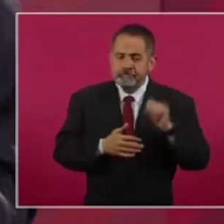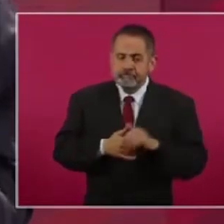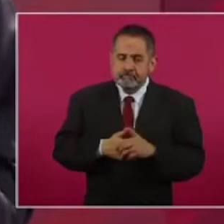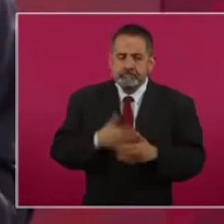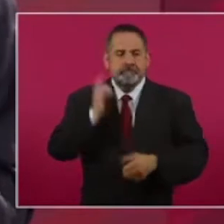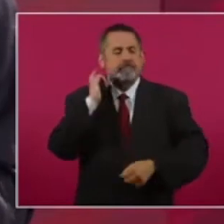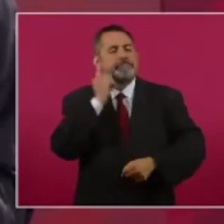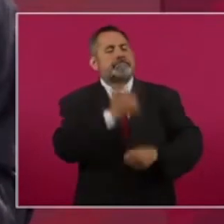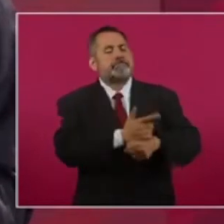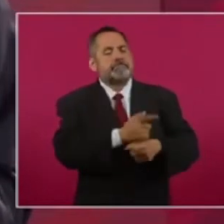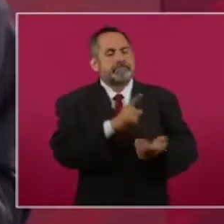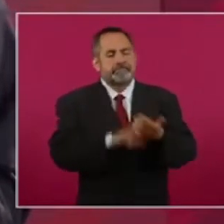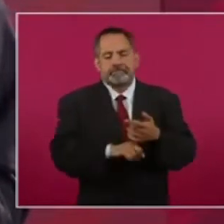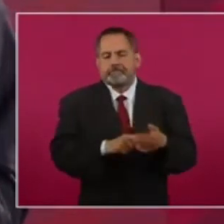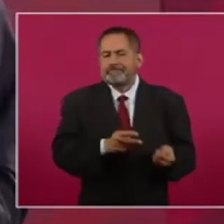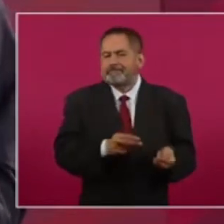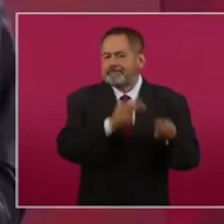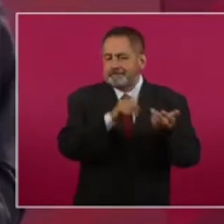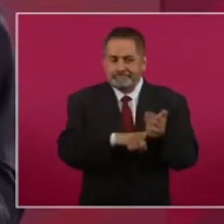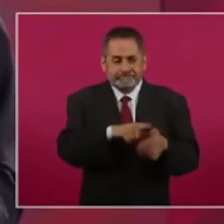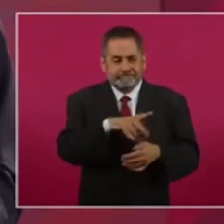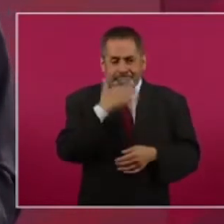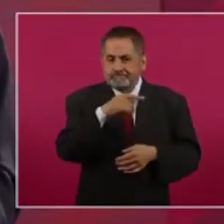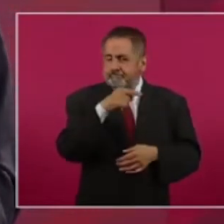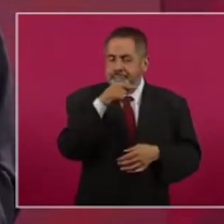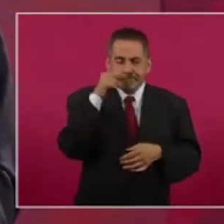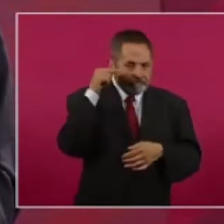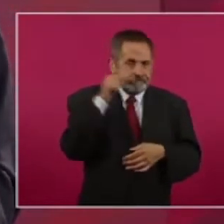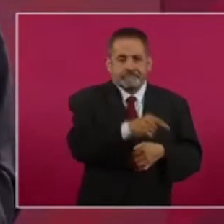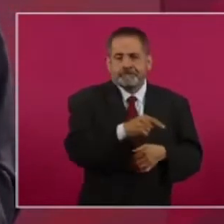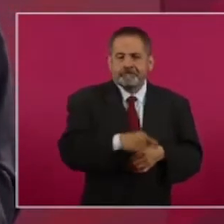si ese era el negocio real.